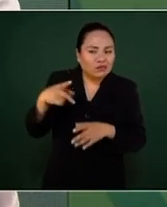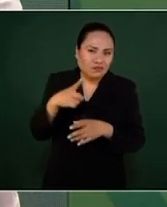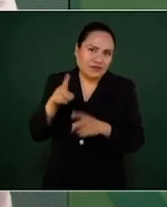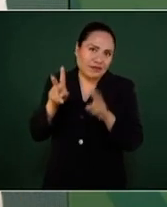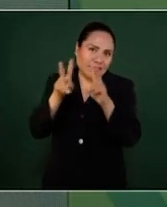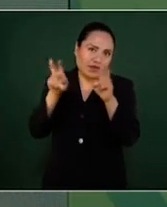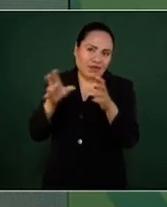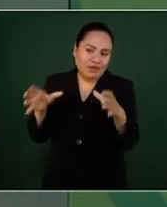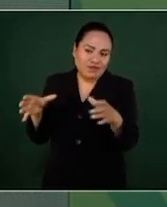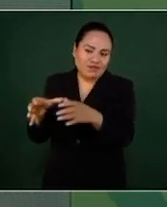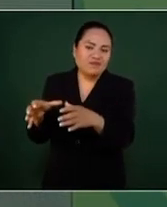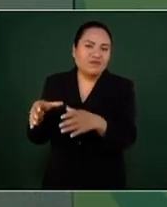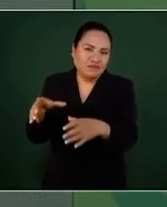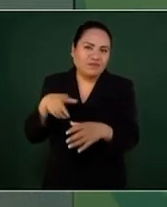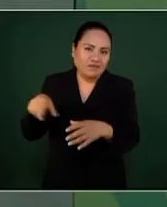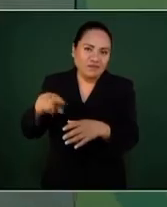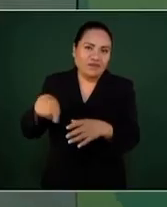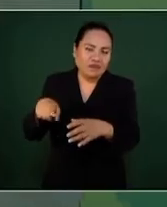que están utilizando